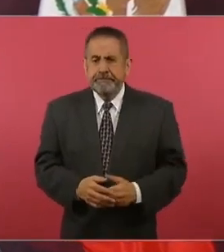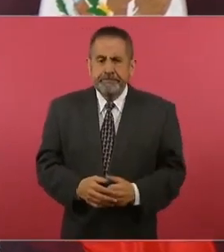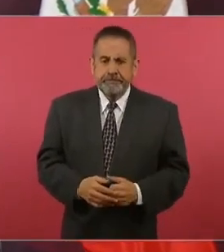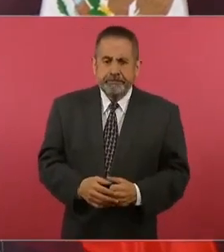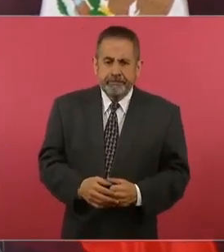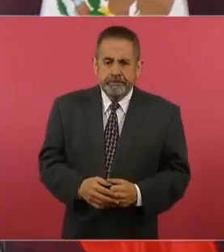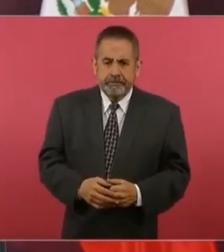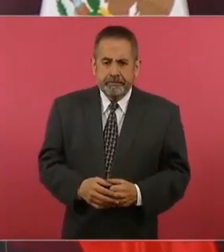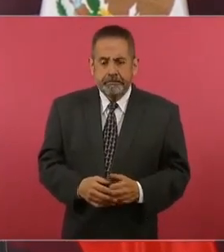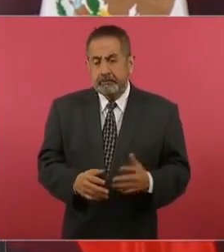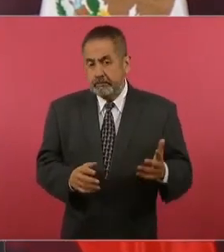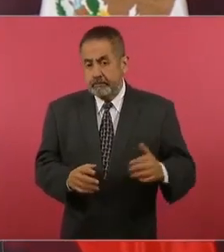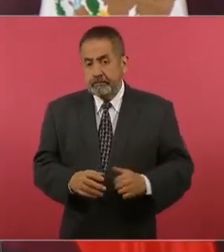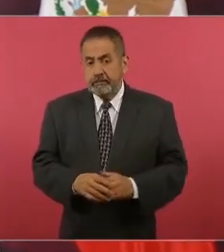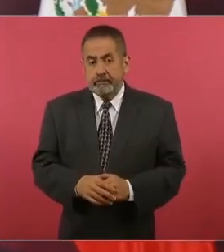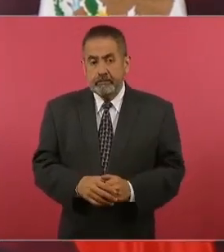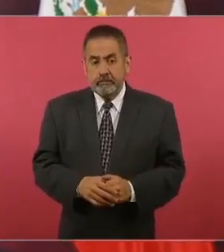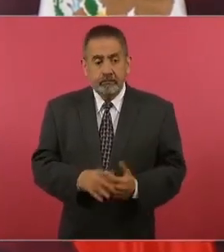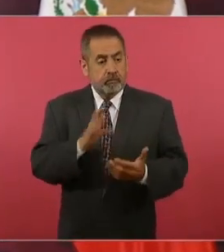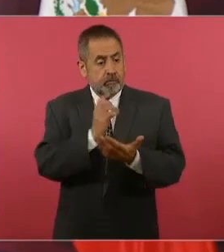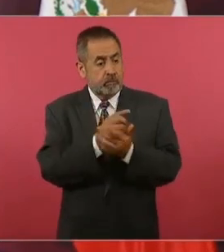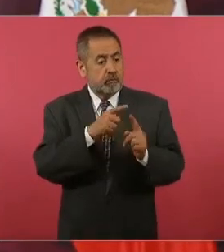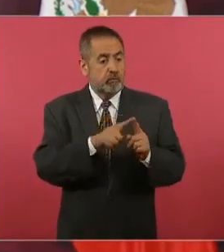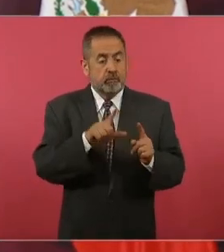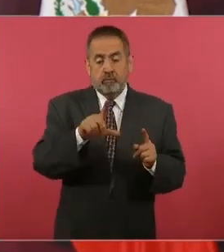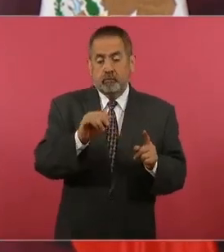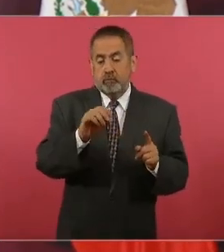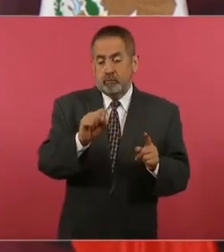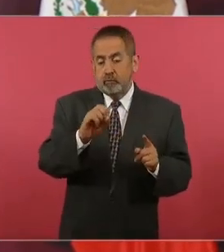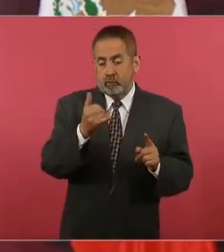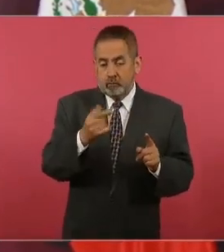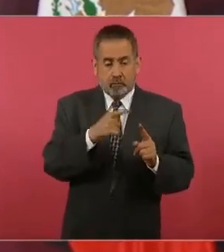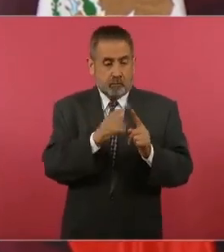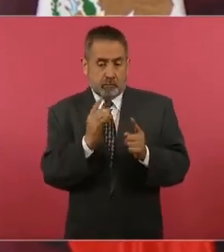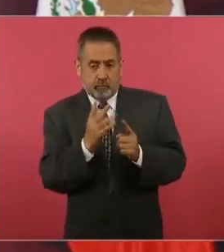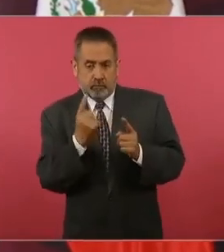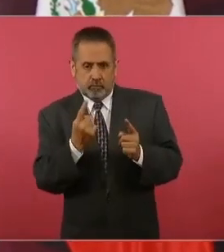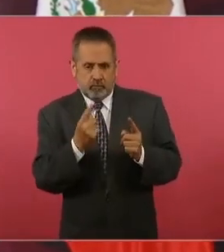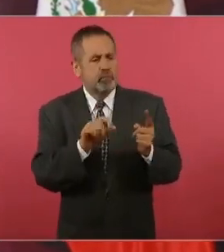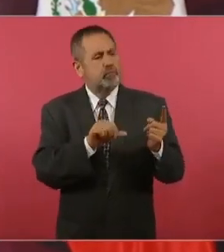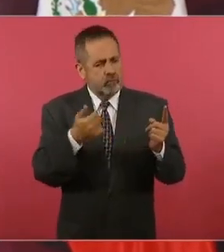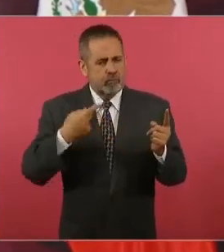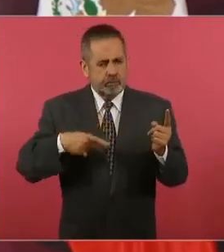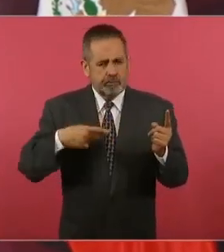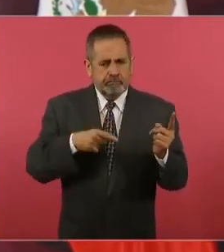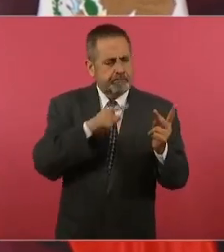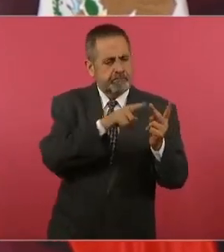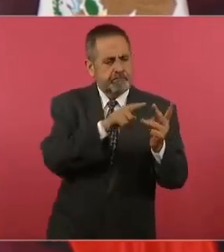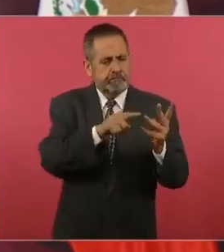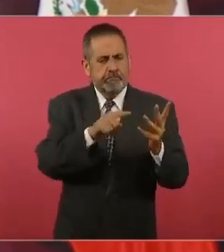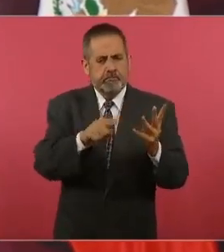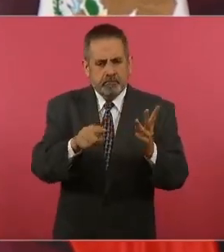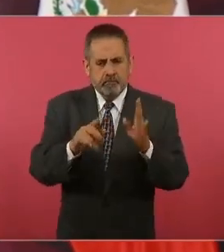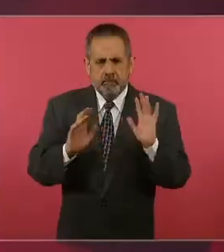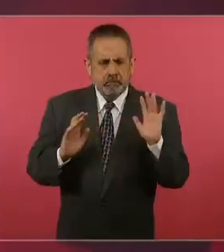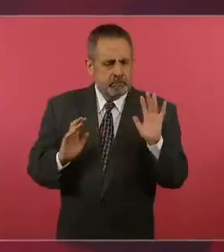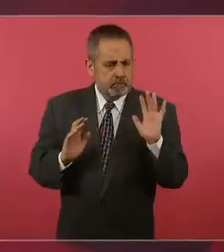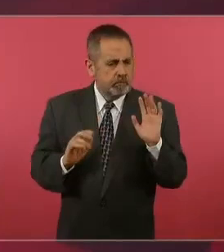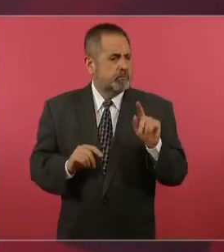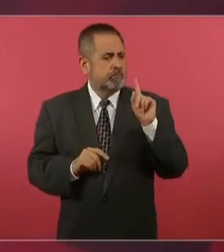Claro, no intervino nada más el señor Lozoya, intervinieron otros,